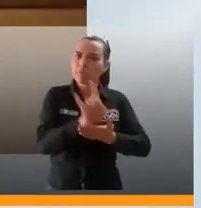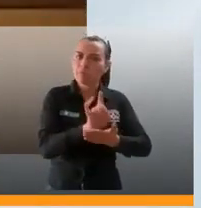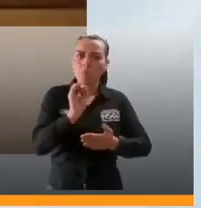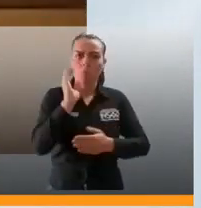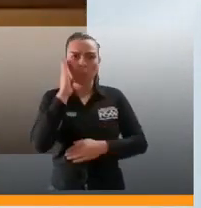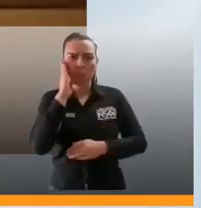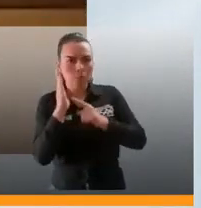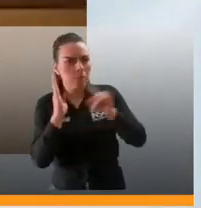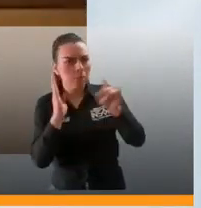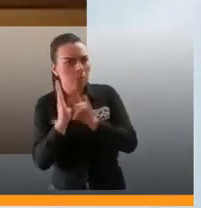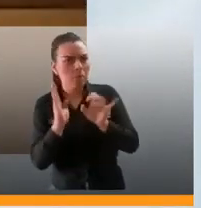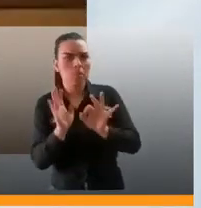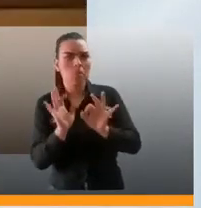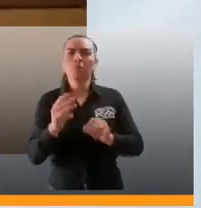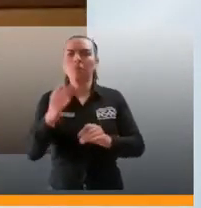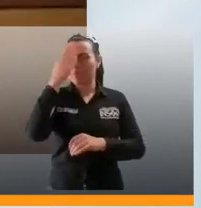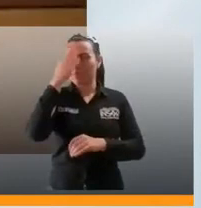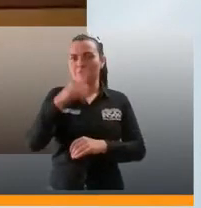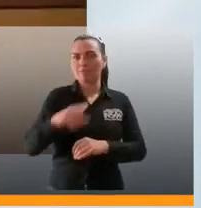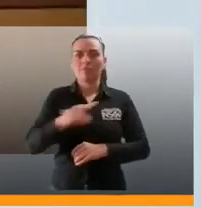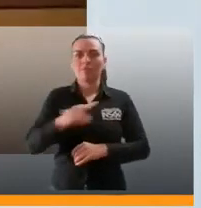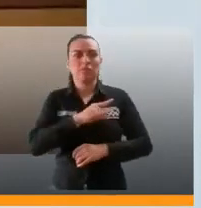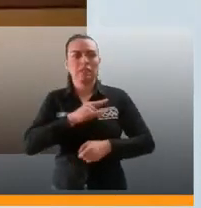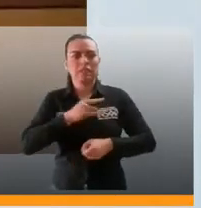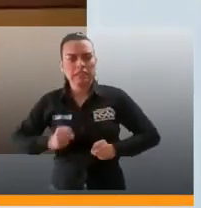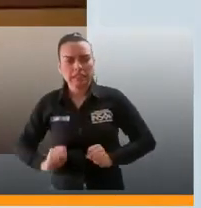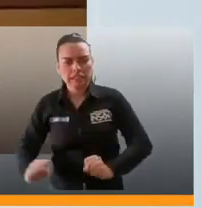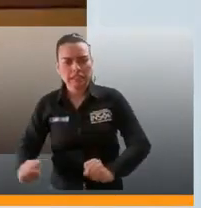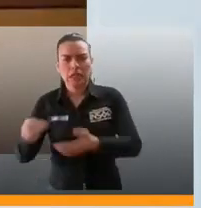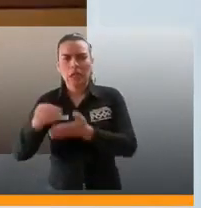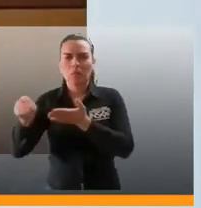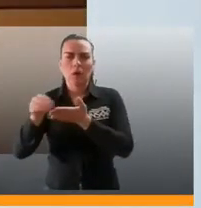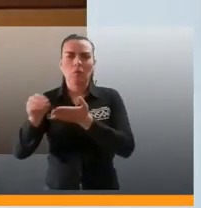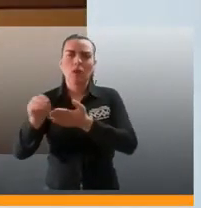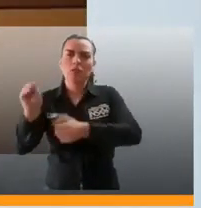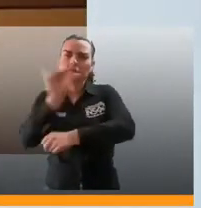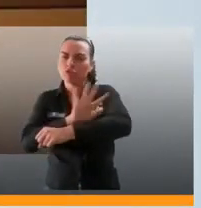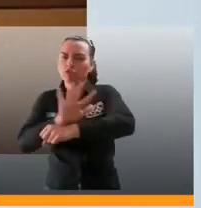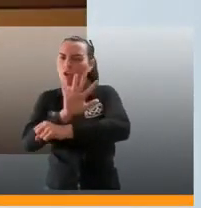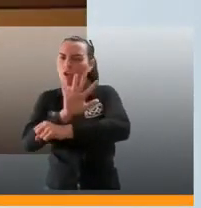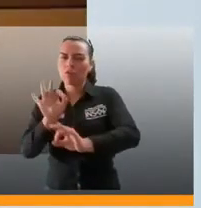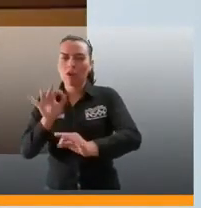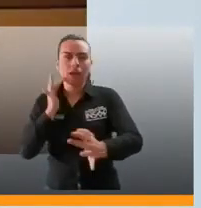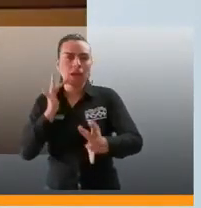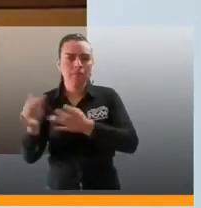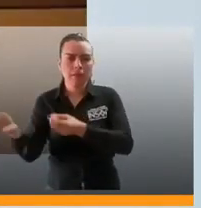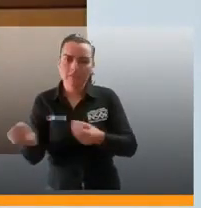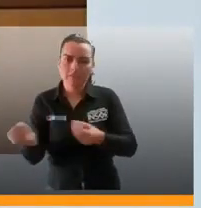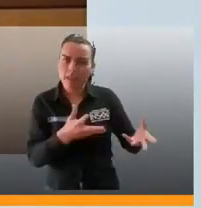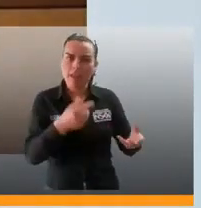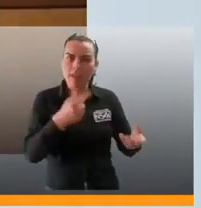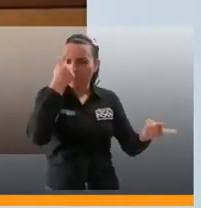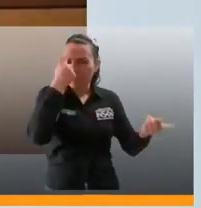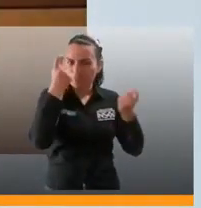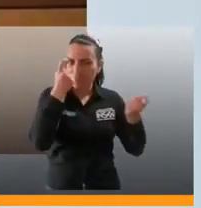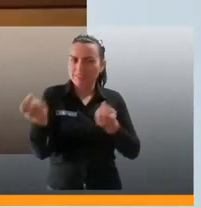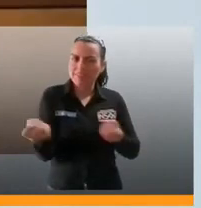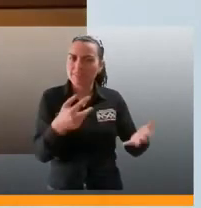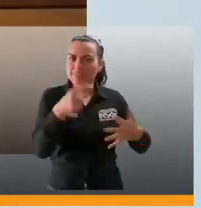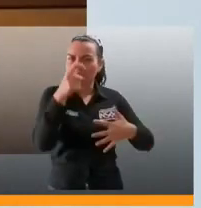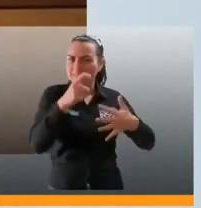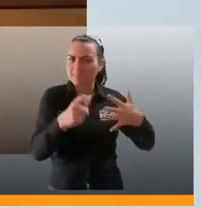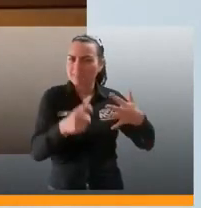esfuerzos grandísimos en proveer licencias de los software específicos o de algunos recursos que se necesitan.